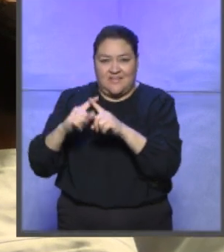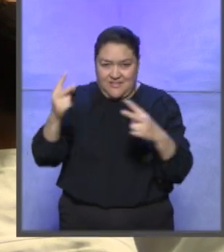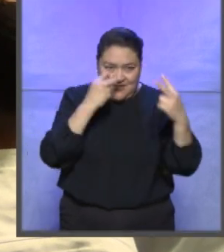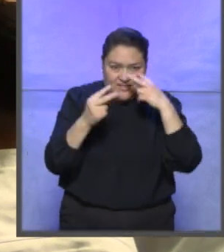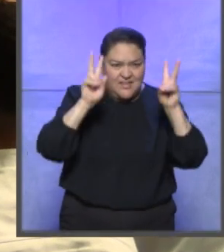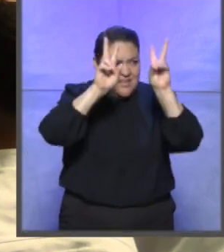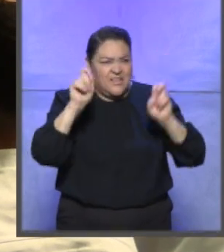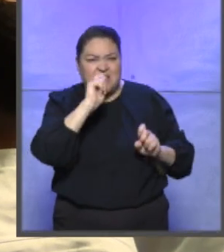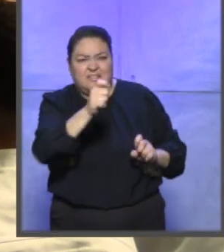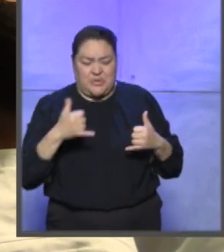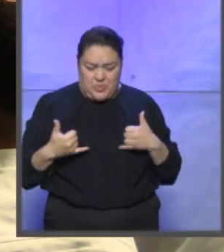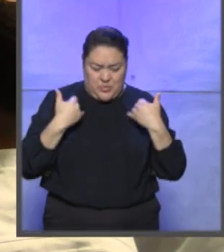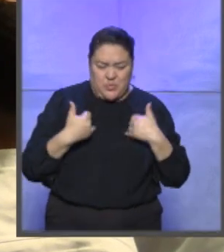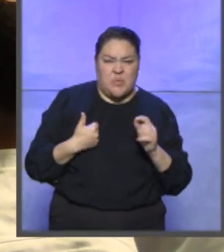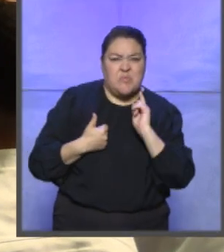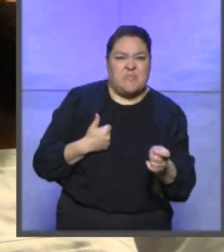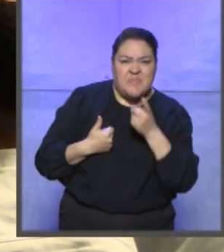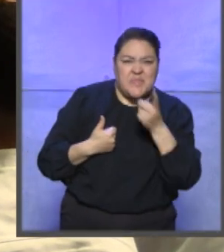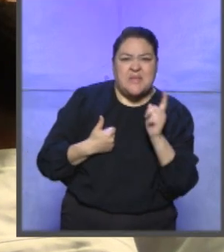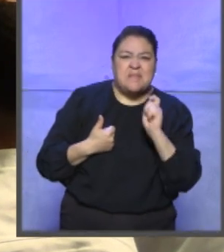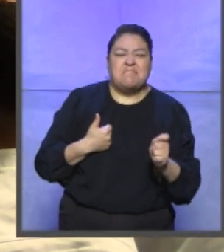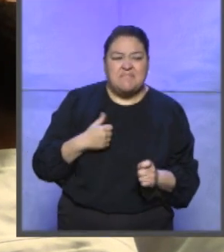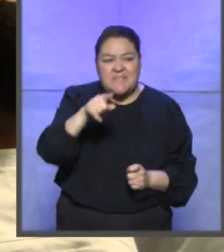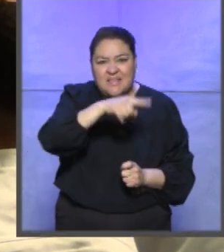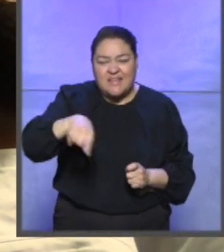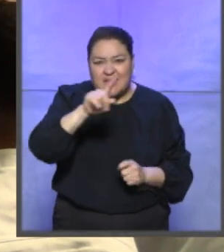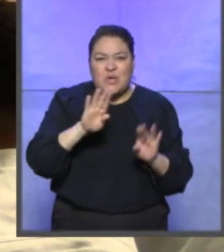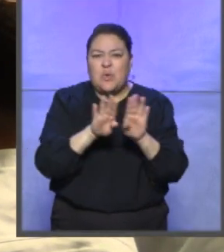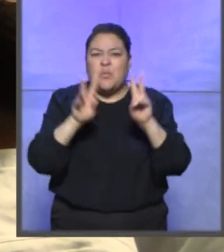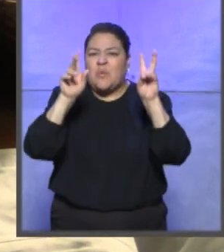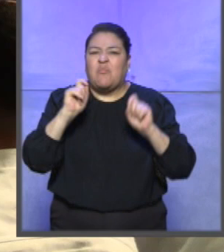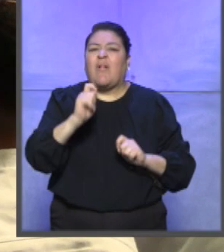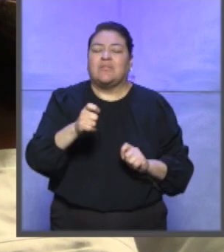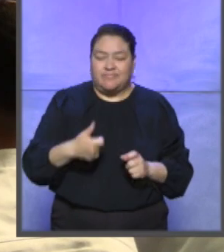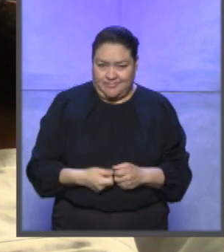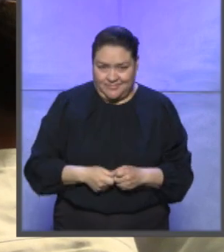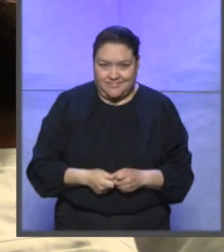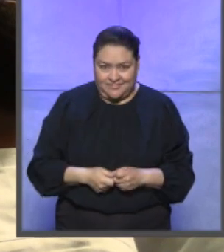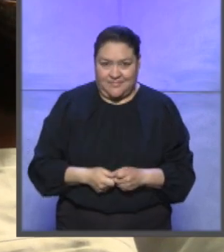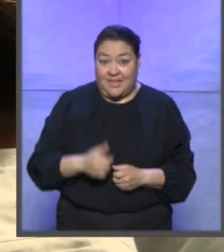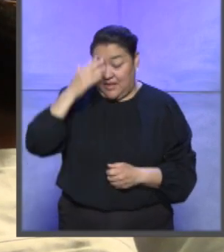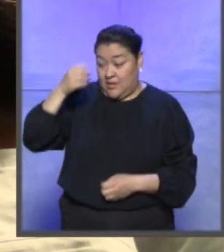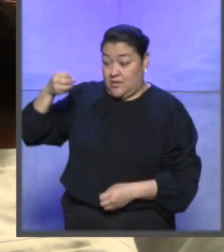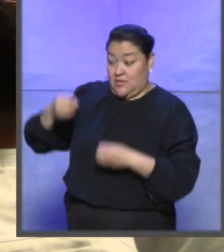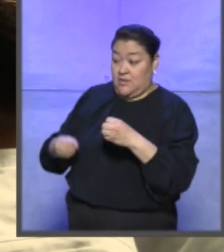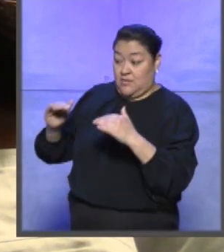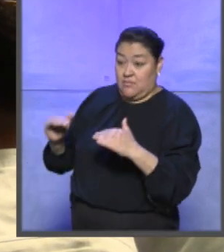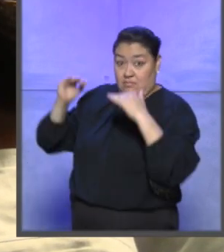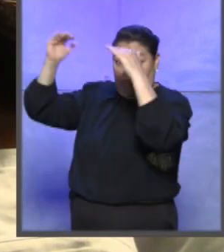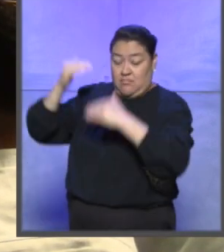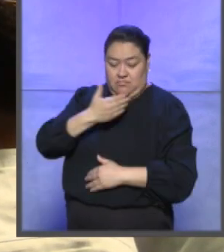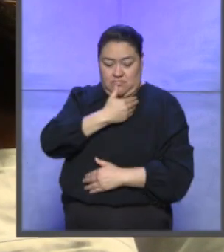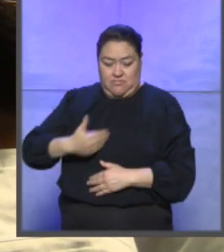y que están muy interesados en saber qué piensan los jóvenes de Tabasco en cuestión de estos temas. A nombre de la